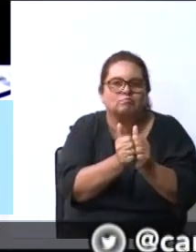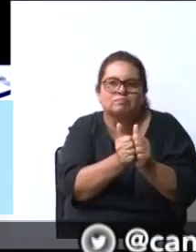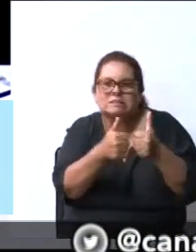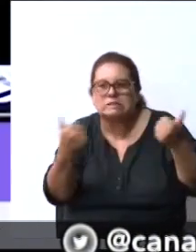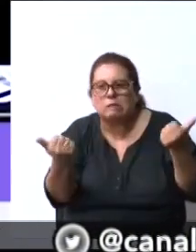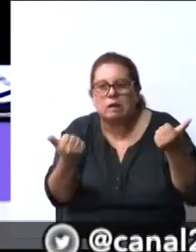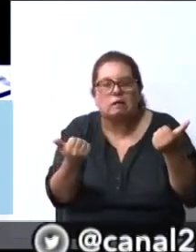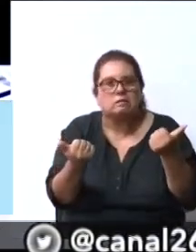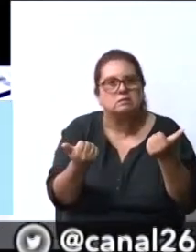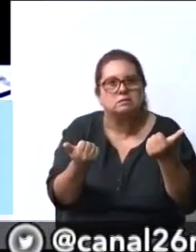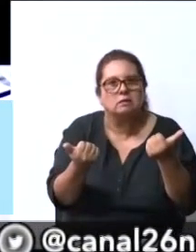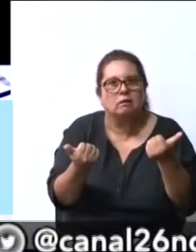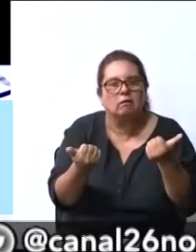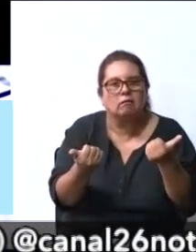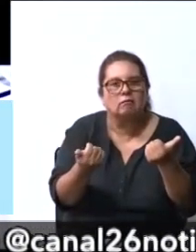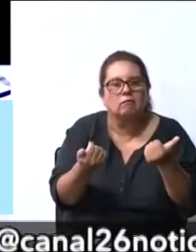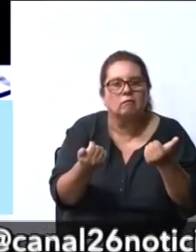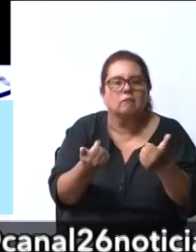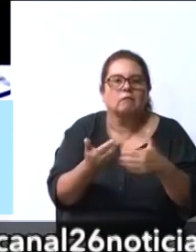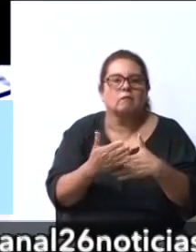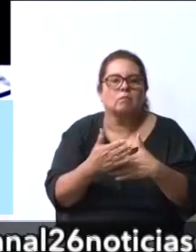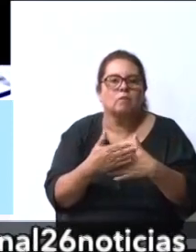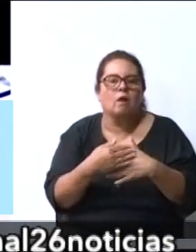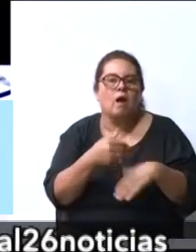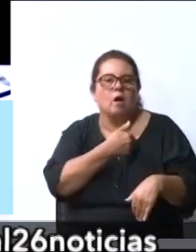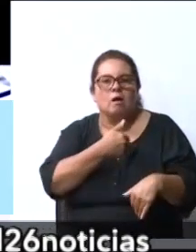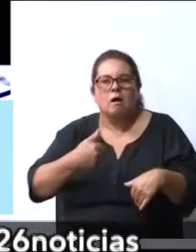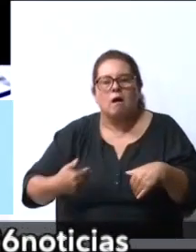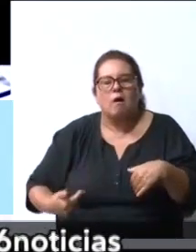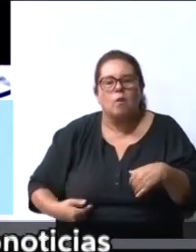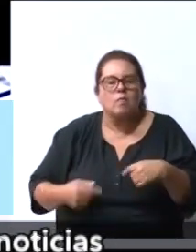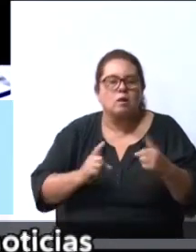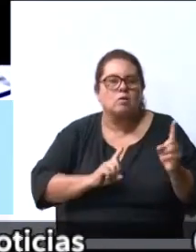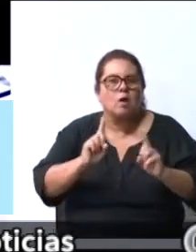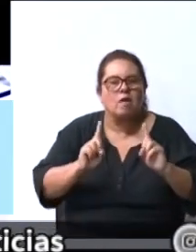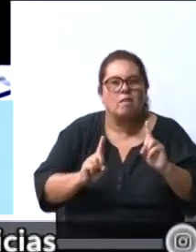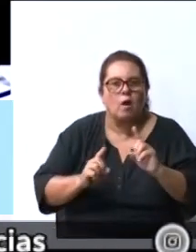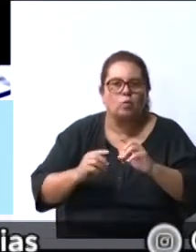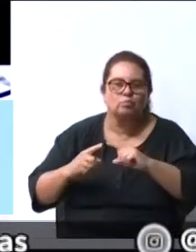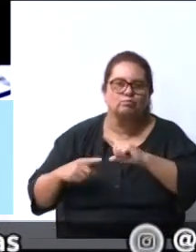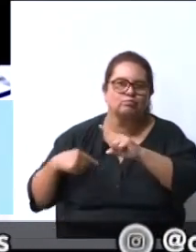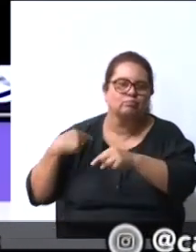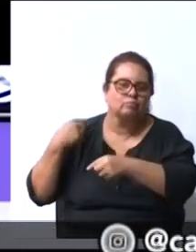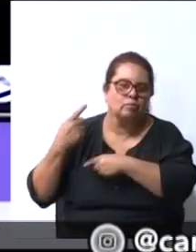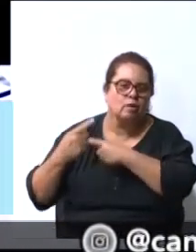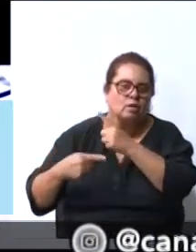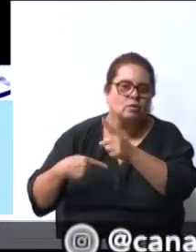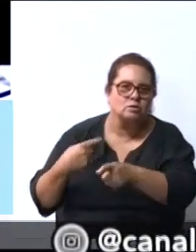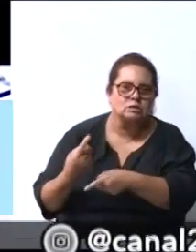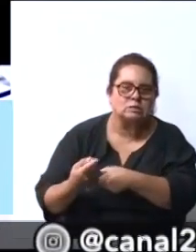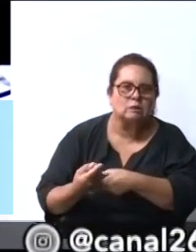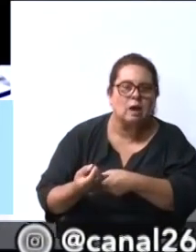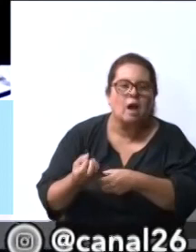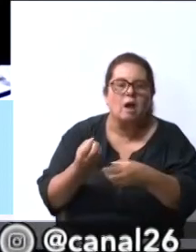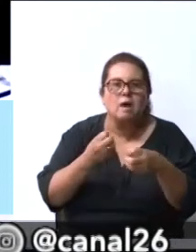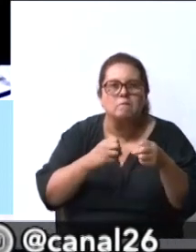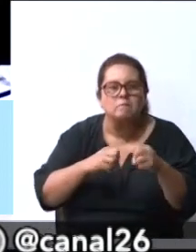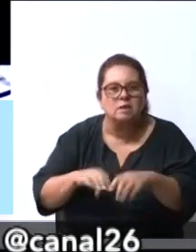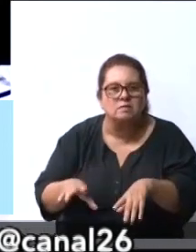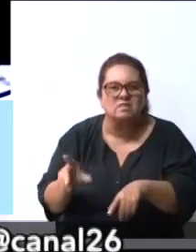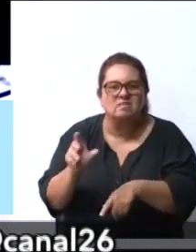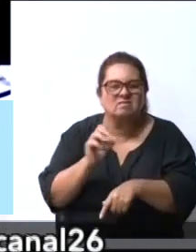acceso argentino a la OCDE a través de un gran consenso federal. Y por último, dar señales claras sobre